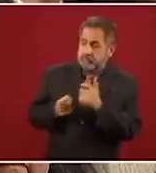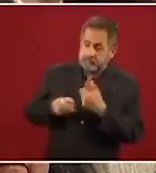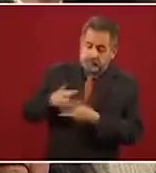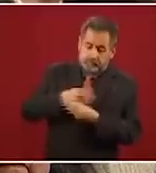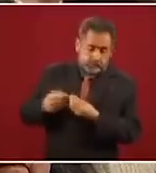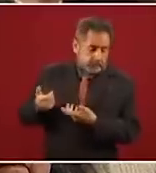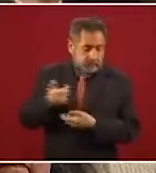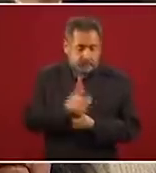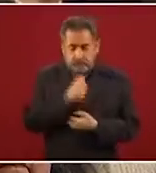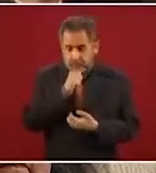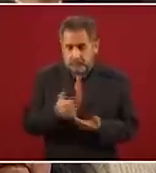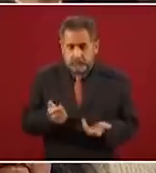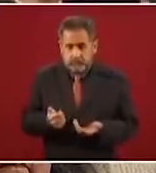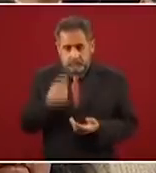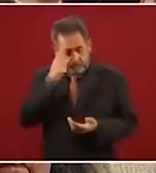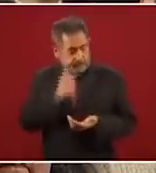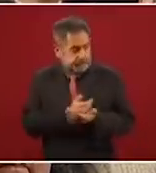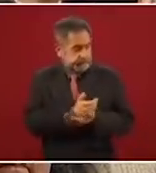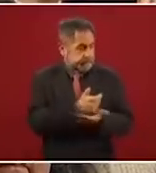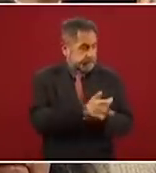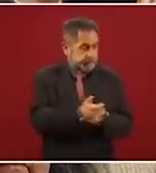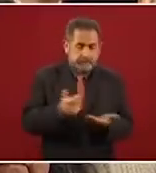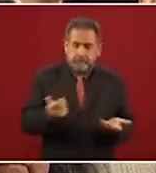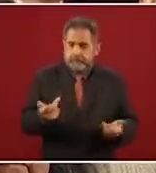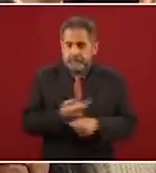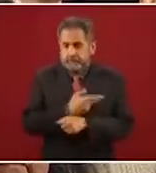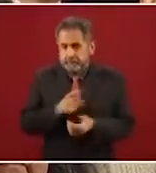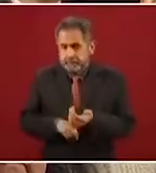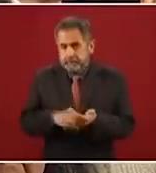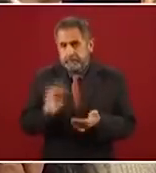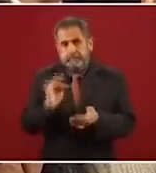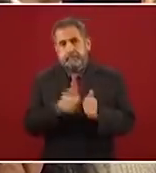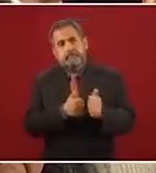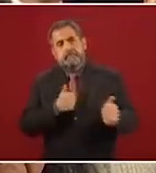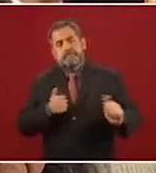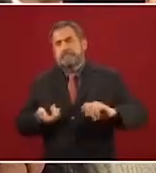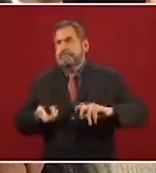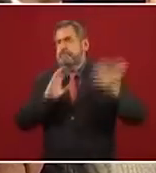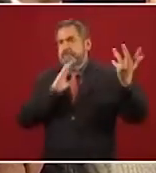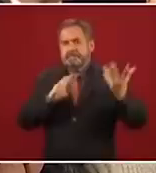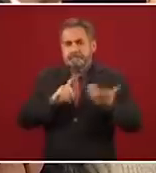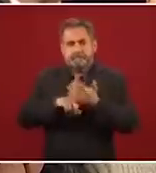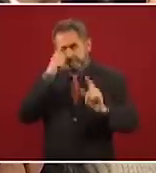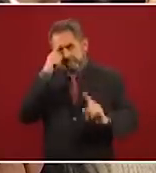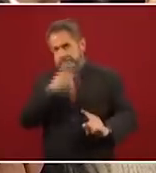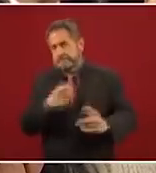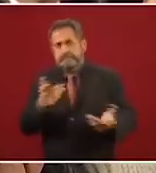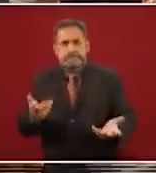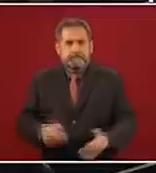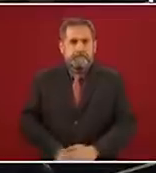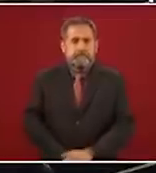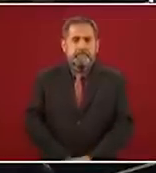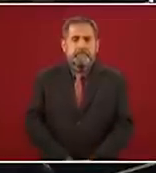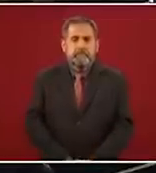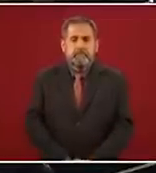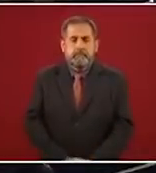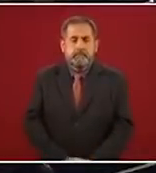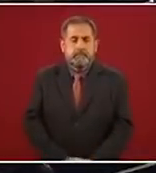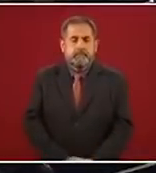para el financiamiento podría andar al traste con su objetivo.